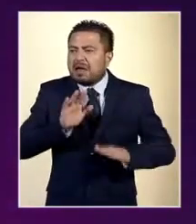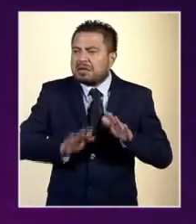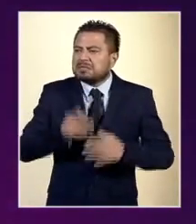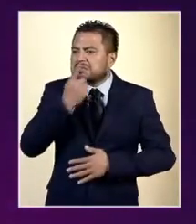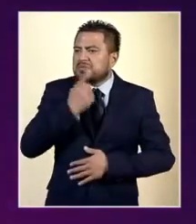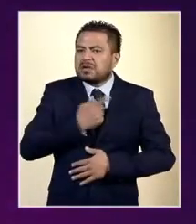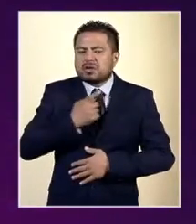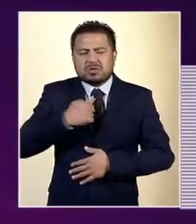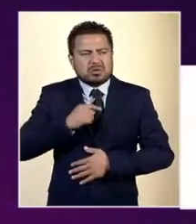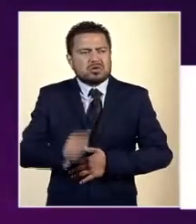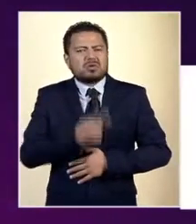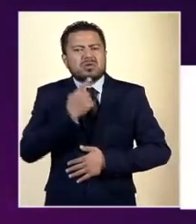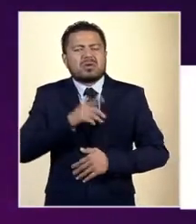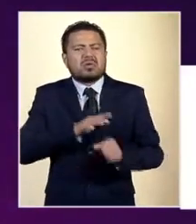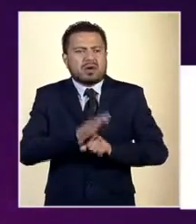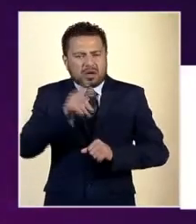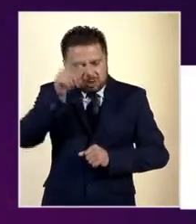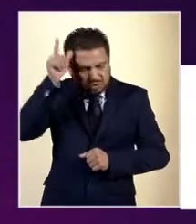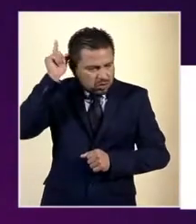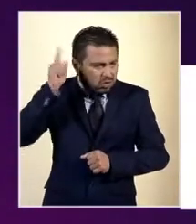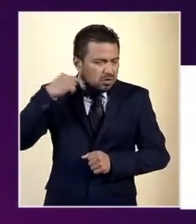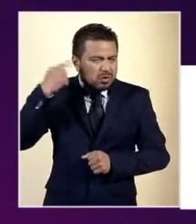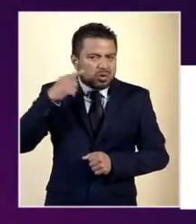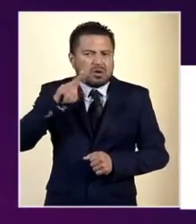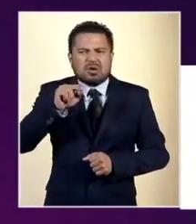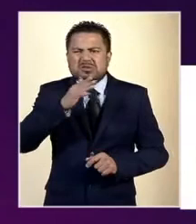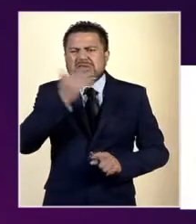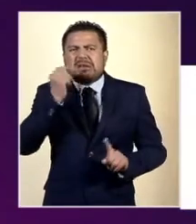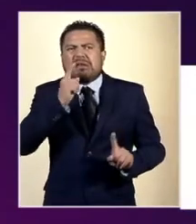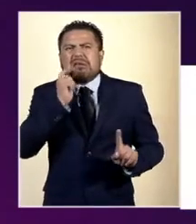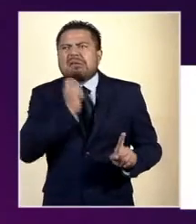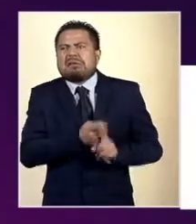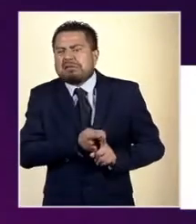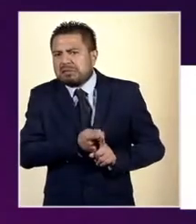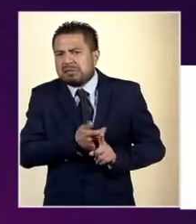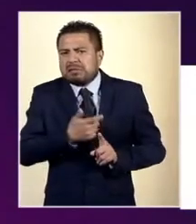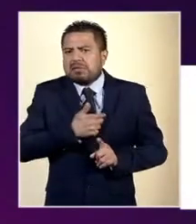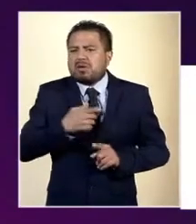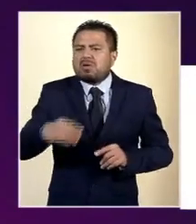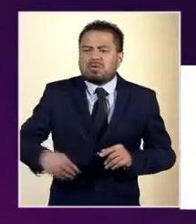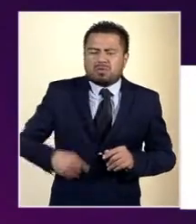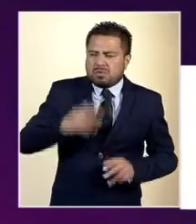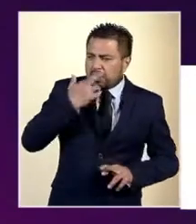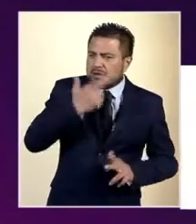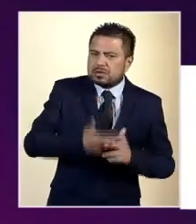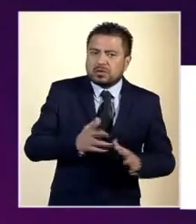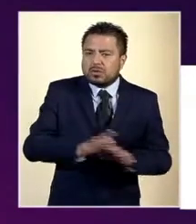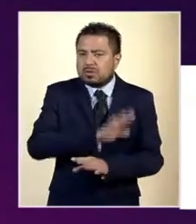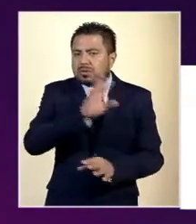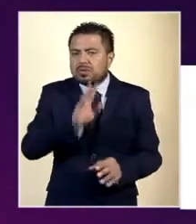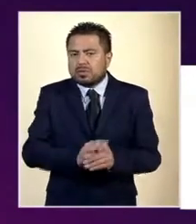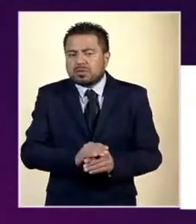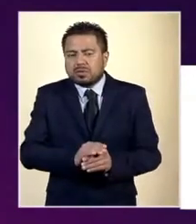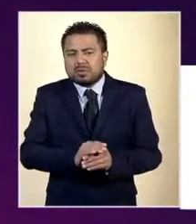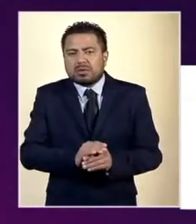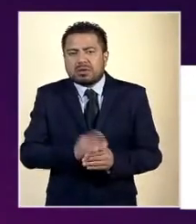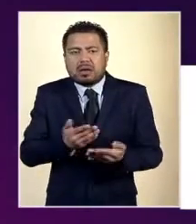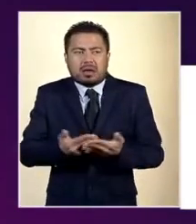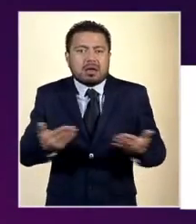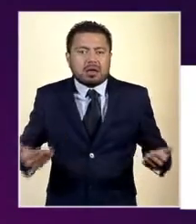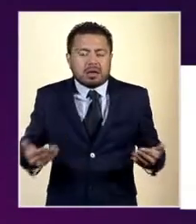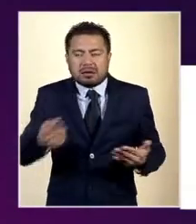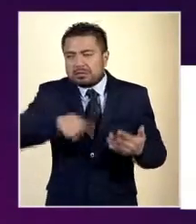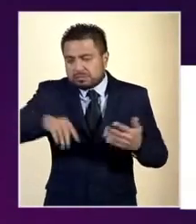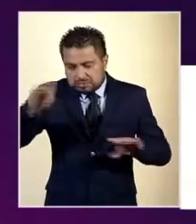me dicen que soy la que está loquita, la que pues no sabe qué onda, la que pues hoy tuve la culpa. Entonces, pues